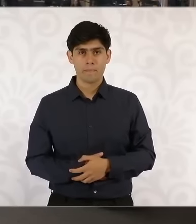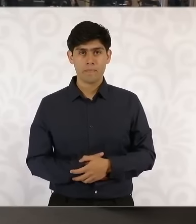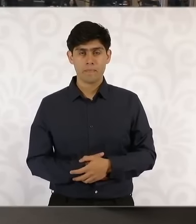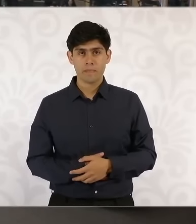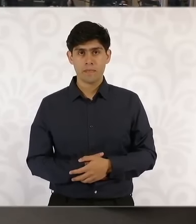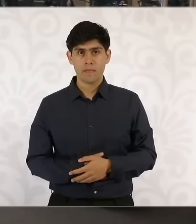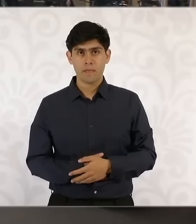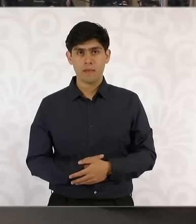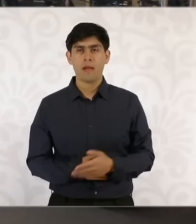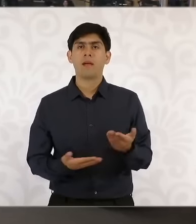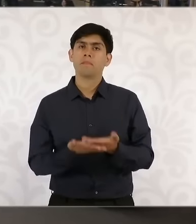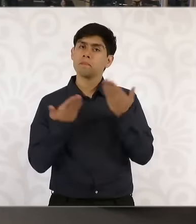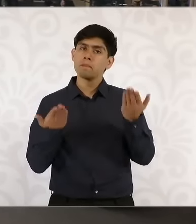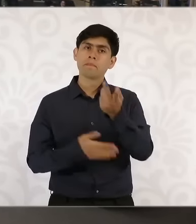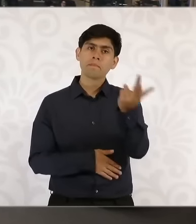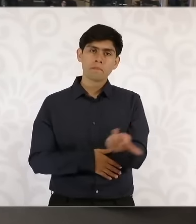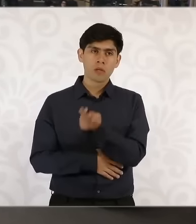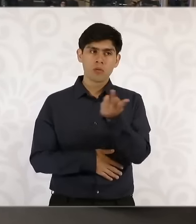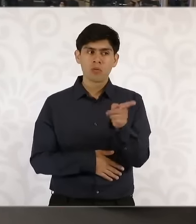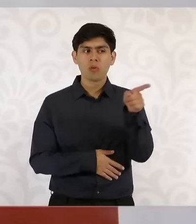¿Quiénes convocaron a la movilización?